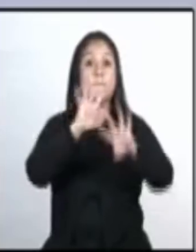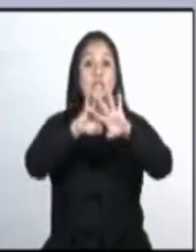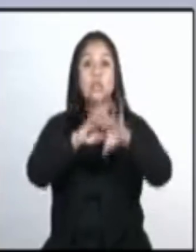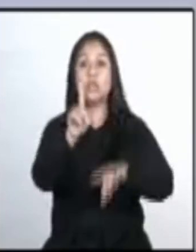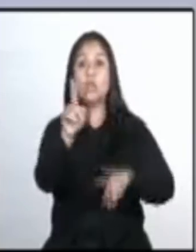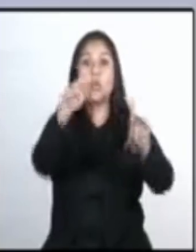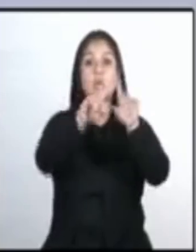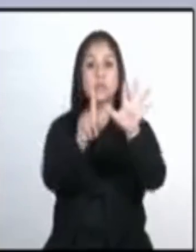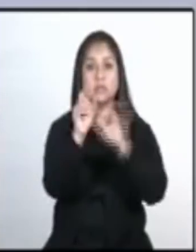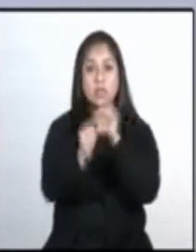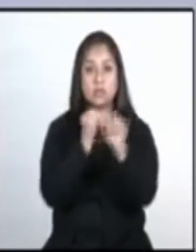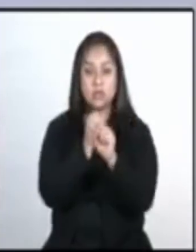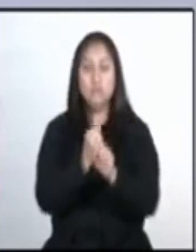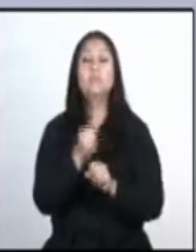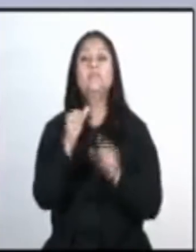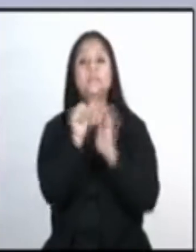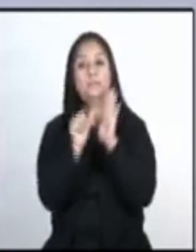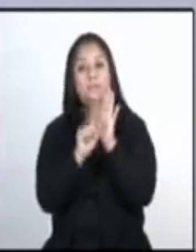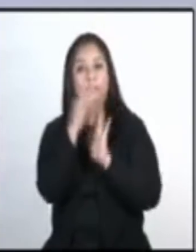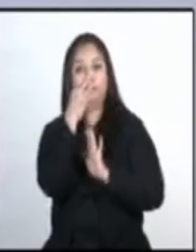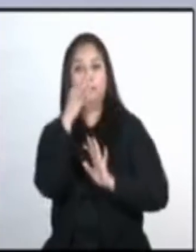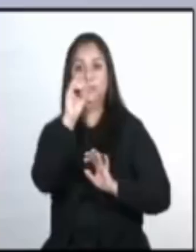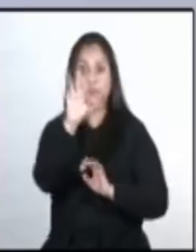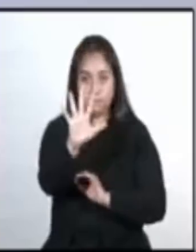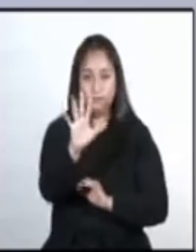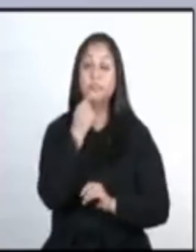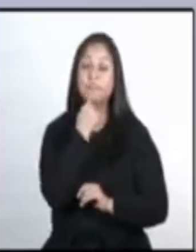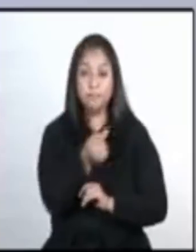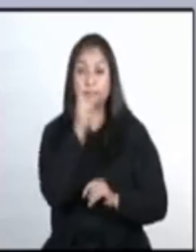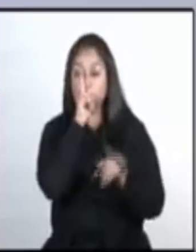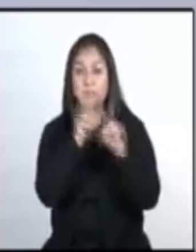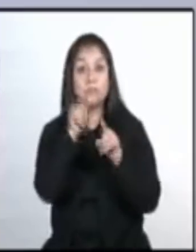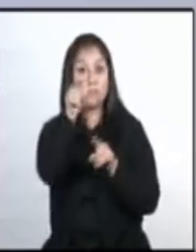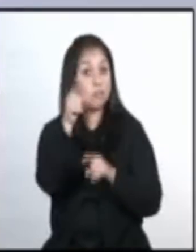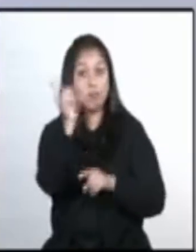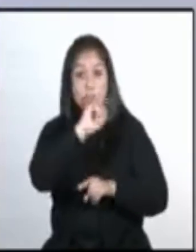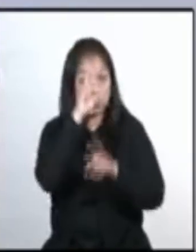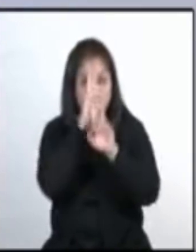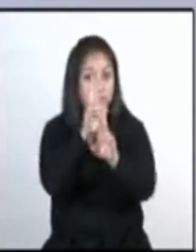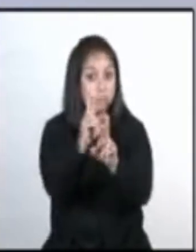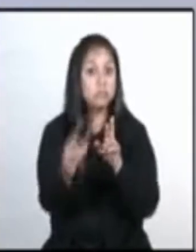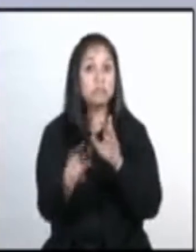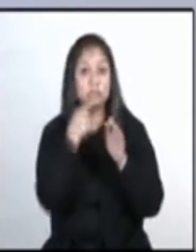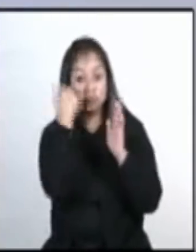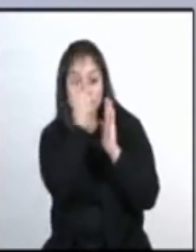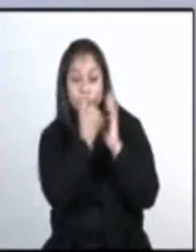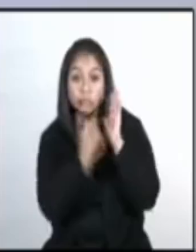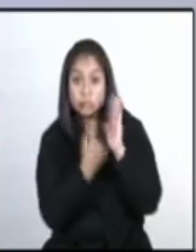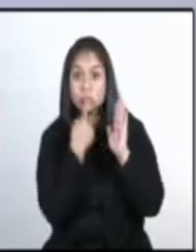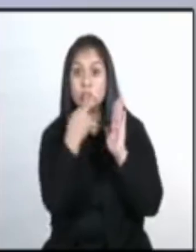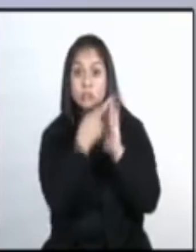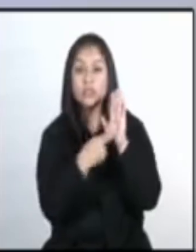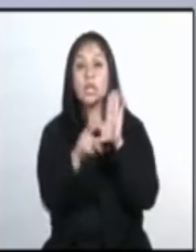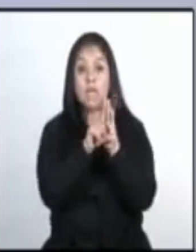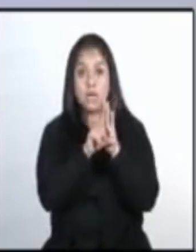1 a 6 años. Artículo 305 también nos menciona que quien infrinja las medidas impuestas por la ley